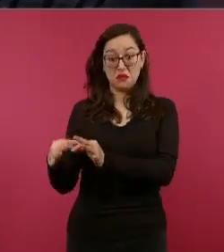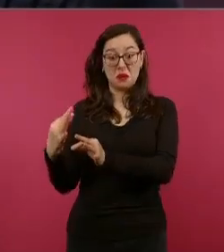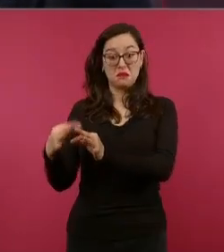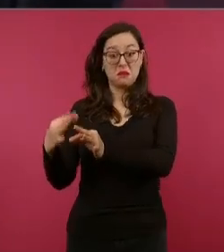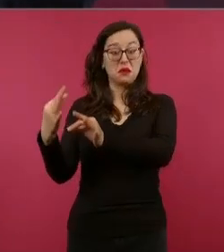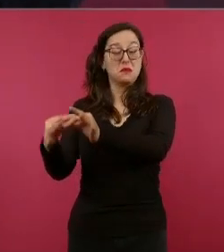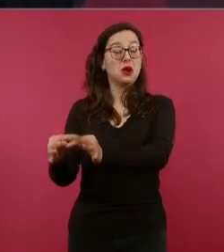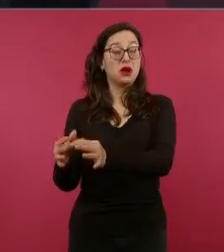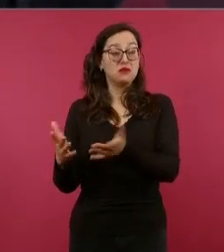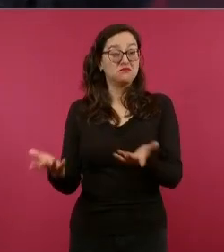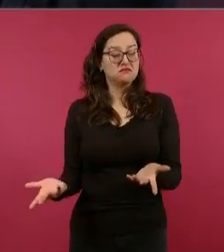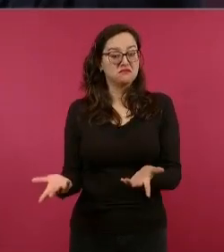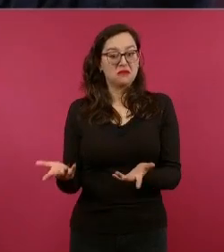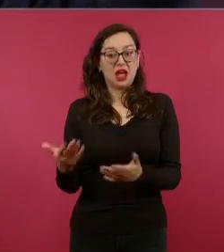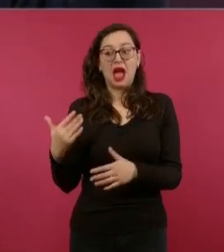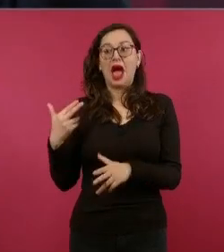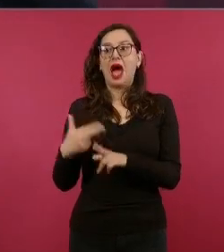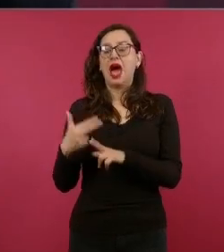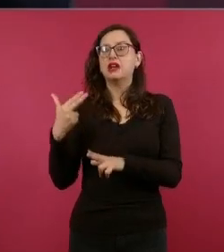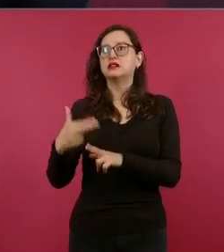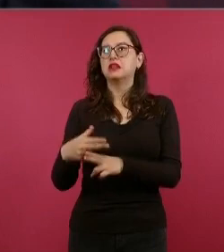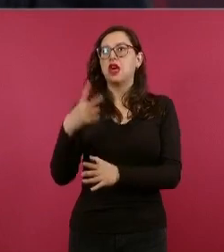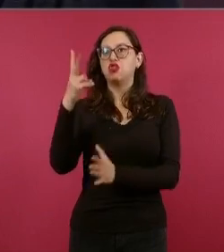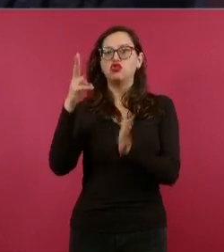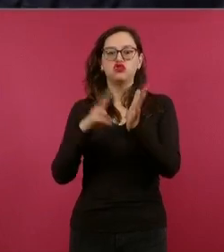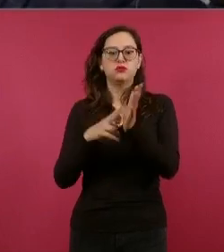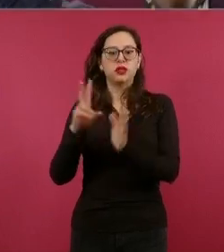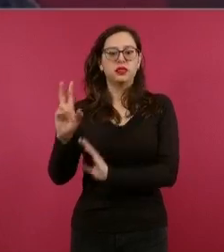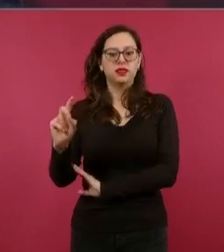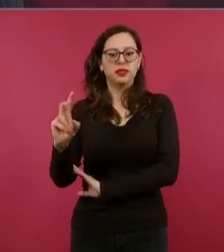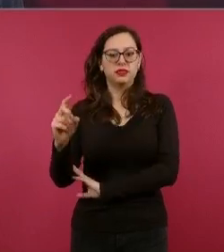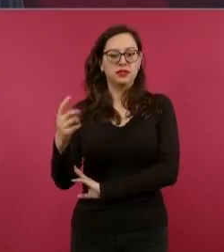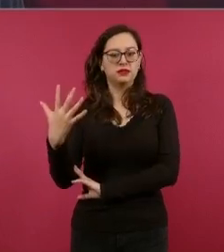para el 35.